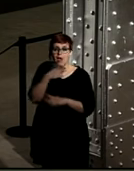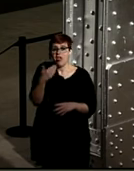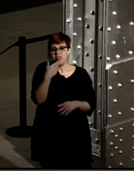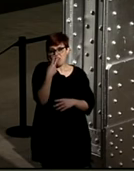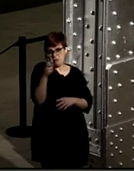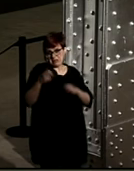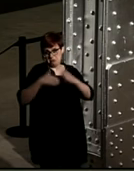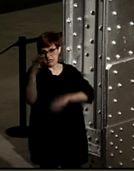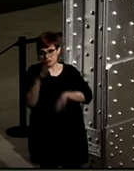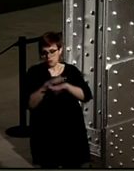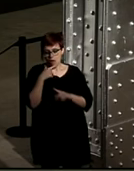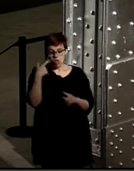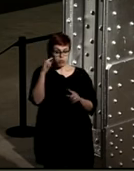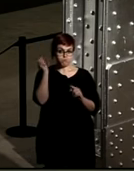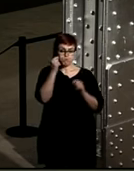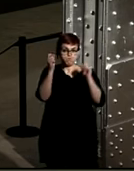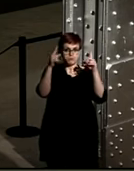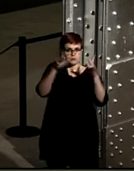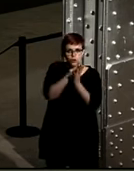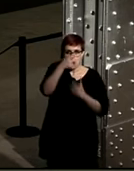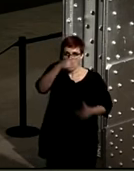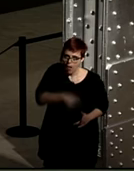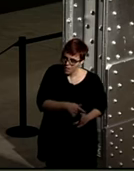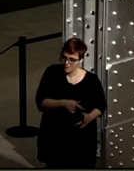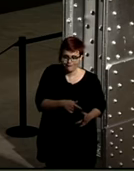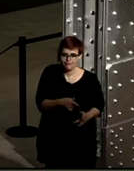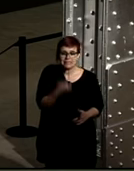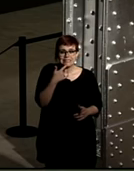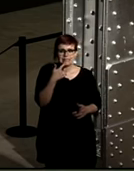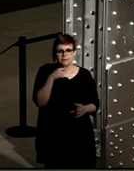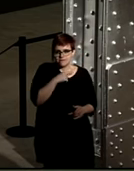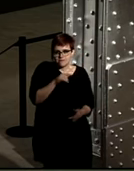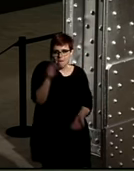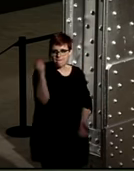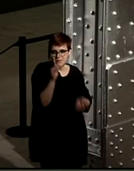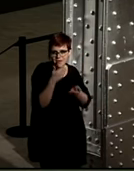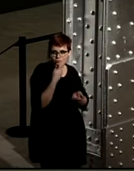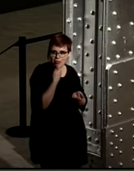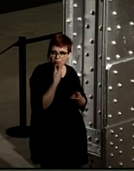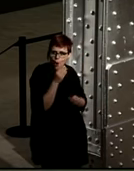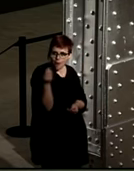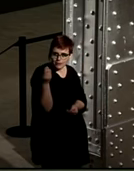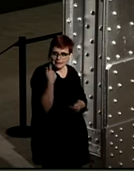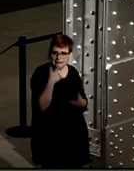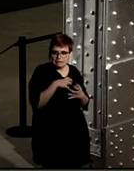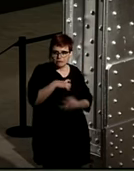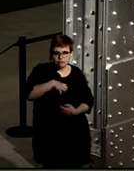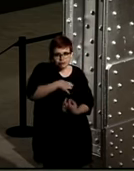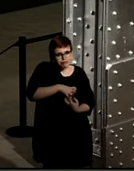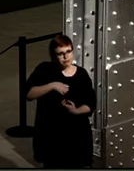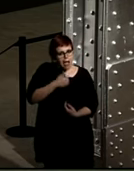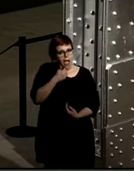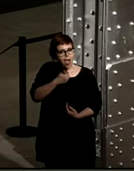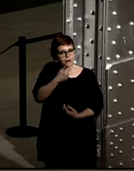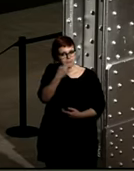difícil. Es decir, esa pulsión, si la tienes desde pequeño, te hará crecer, te habrás interesado